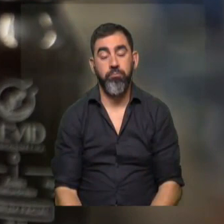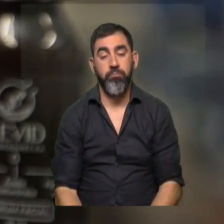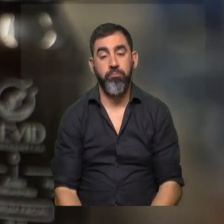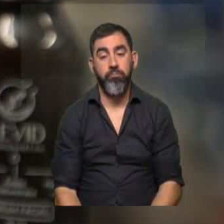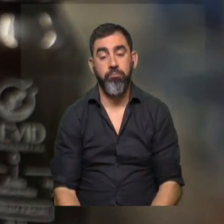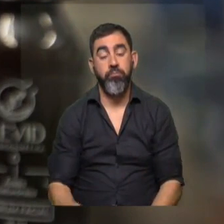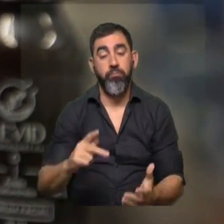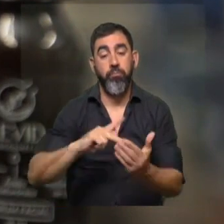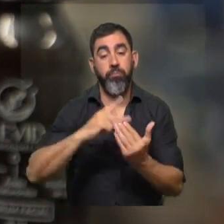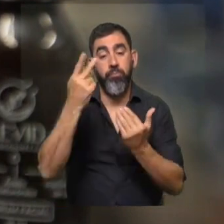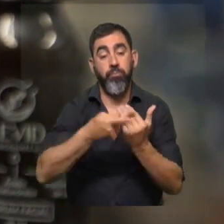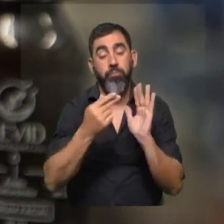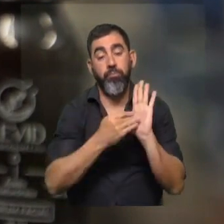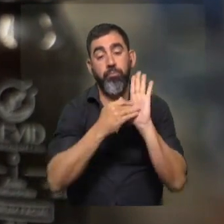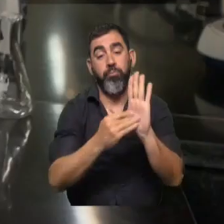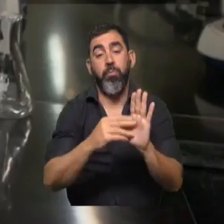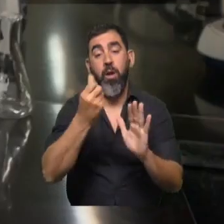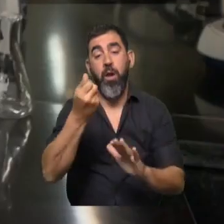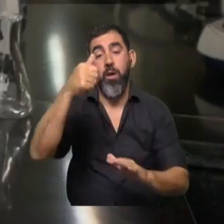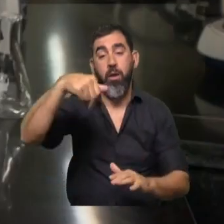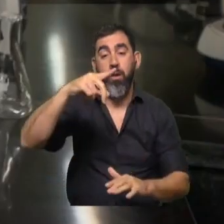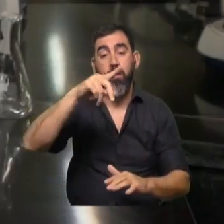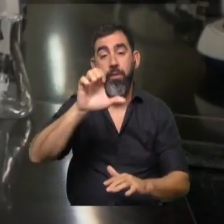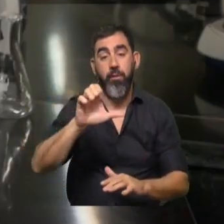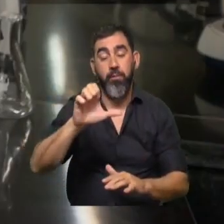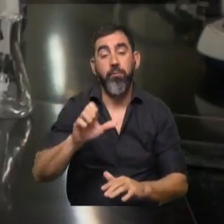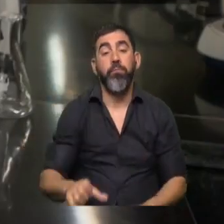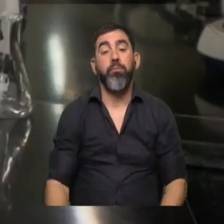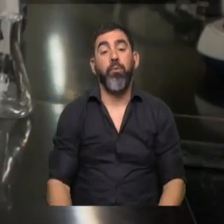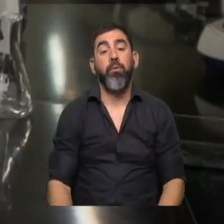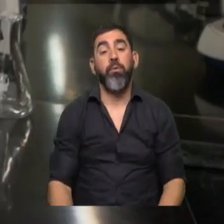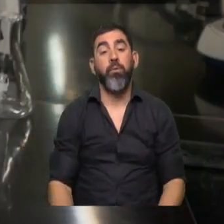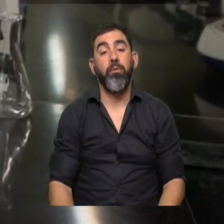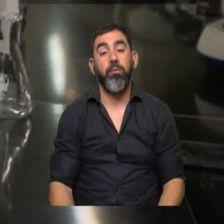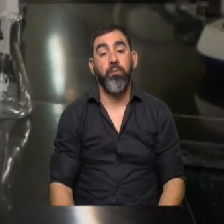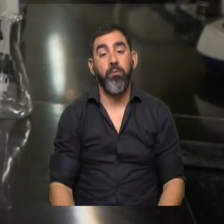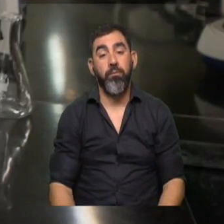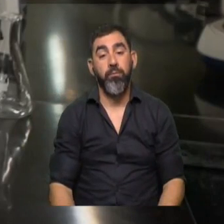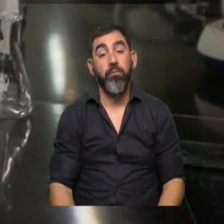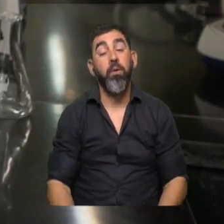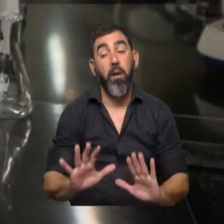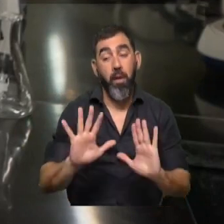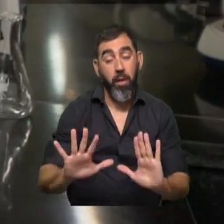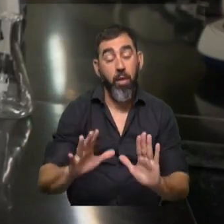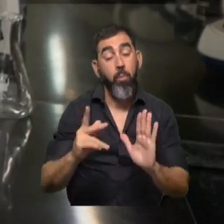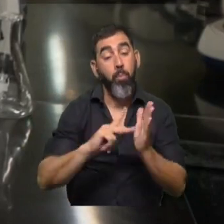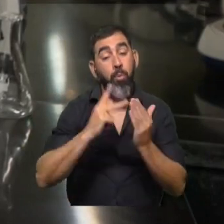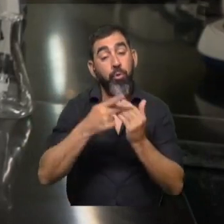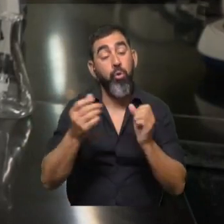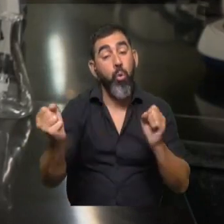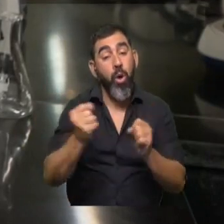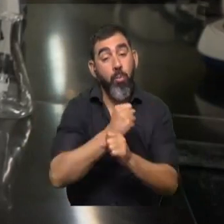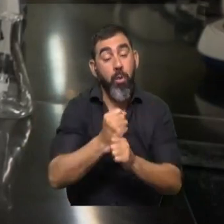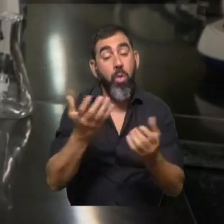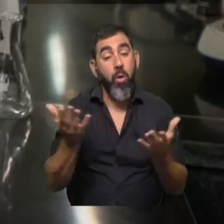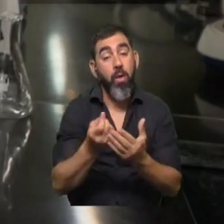Presentamos nuestro proyecto en ANDE, la Agencia Nacional de Desarrollo, mediante la incubadora KEM. Nosotras quedamos, el proyecto fue aprobado y ahora estamos en lo